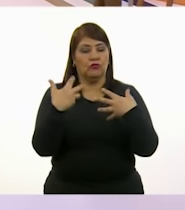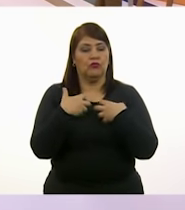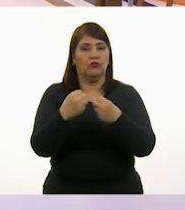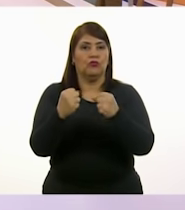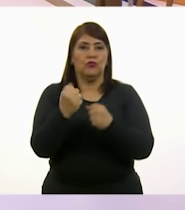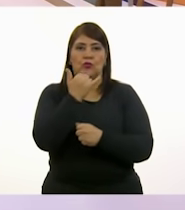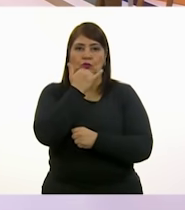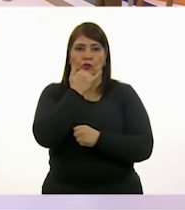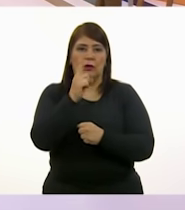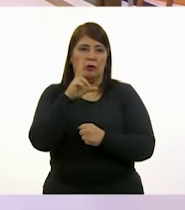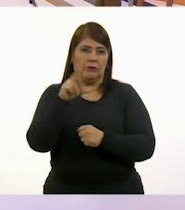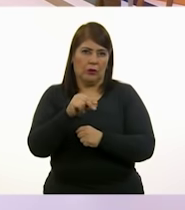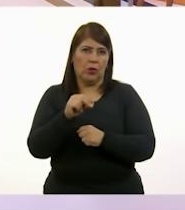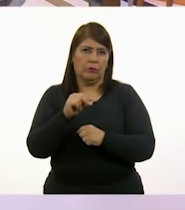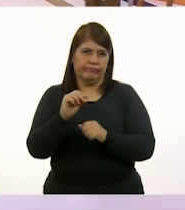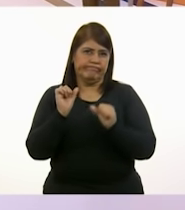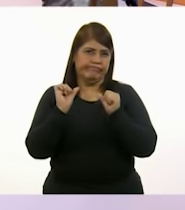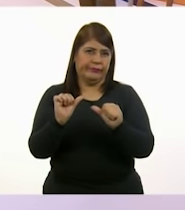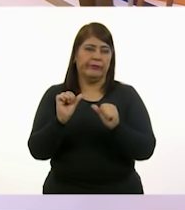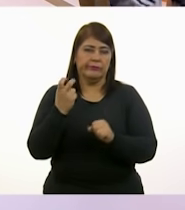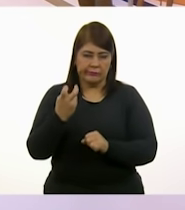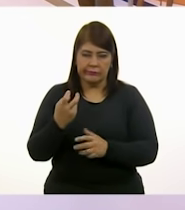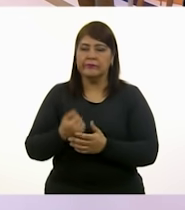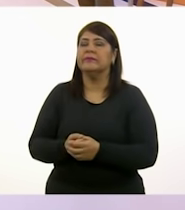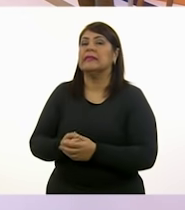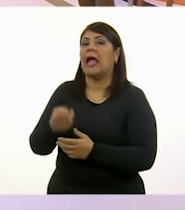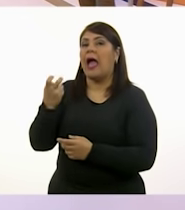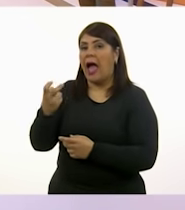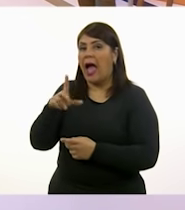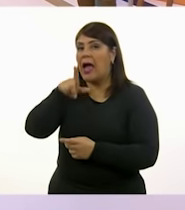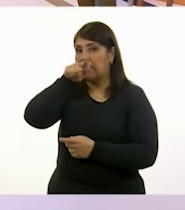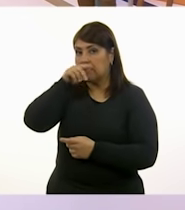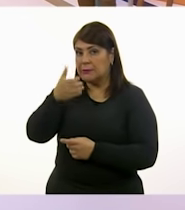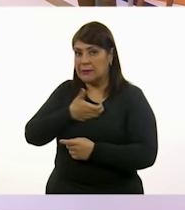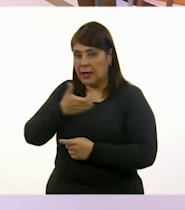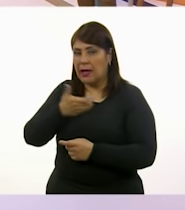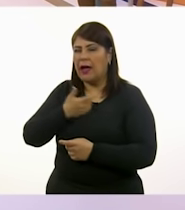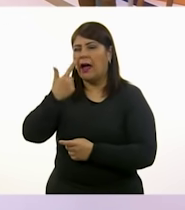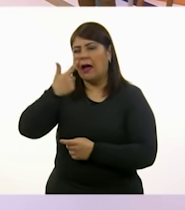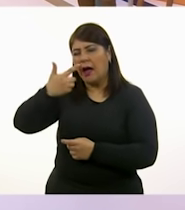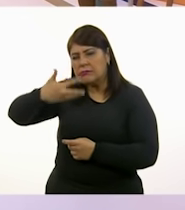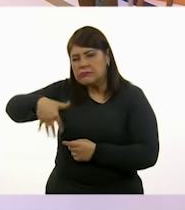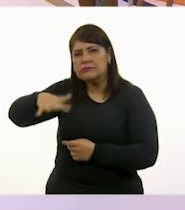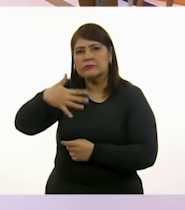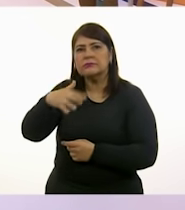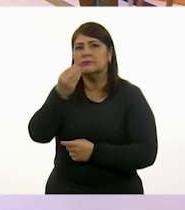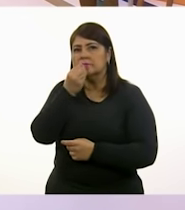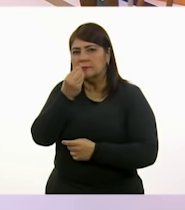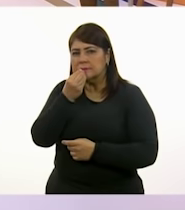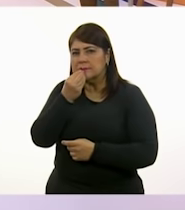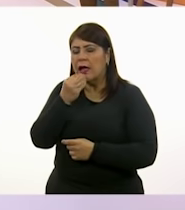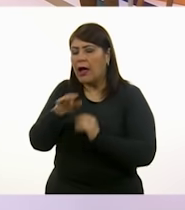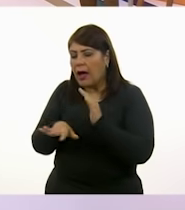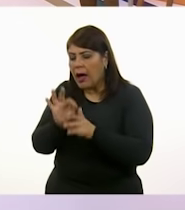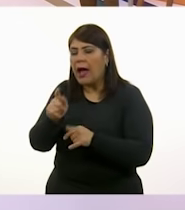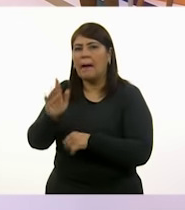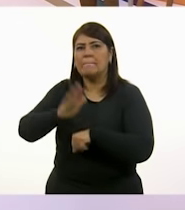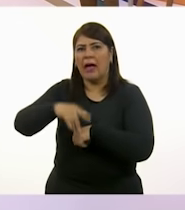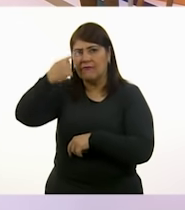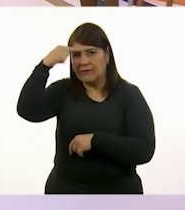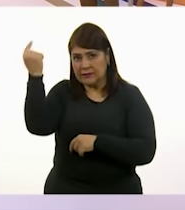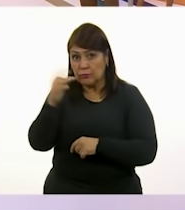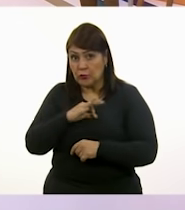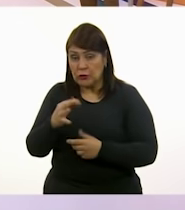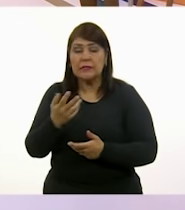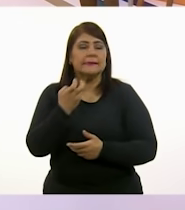Muy bien Entonces, digamos que las palomas, pues están buscando el alimento que pueden encontrar fácilmente Así es,